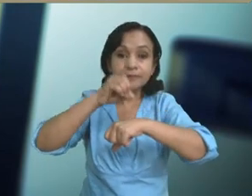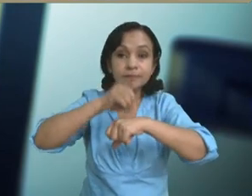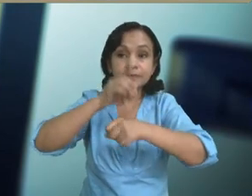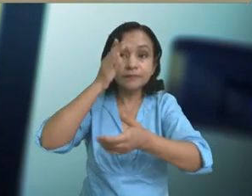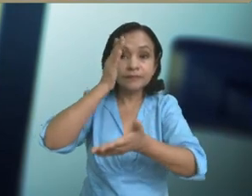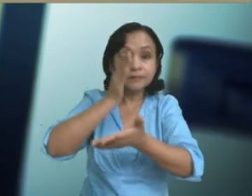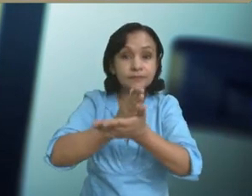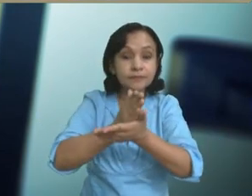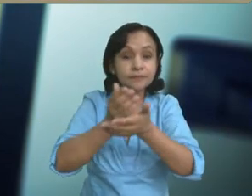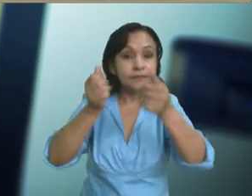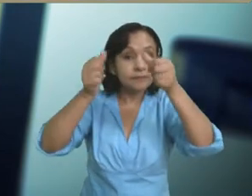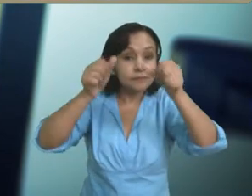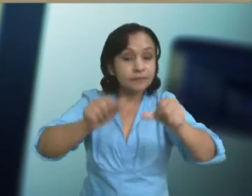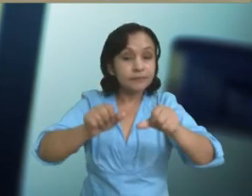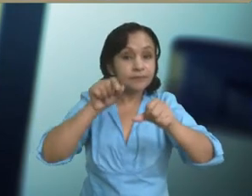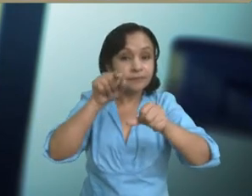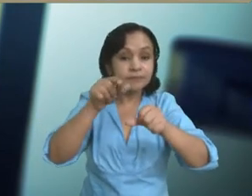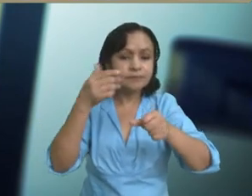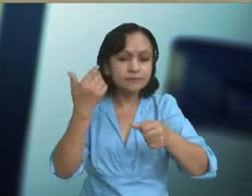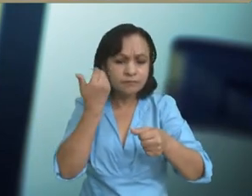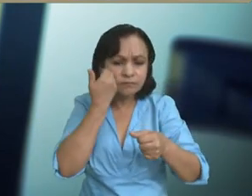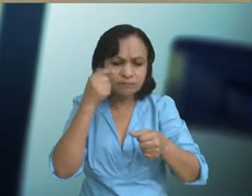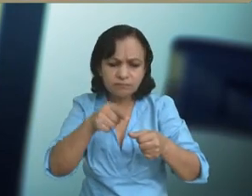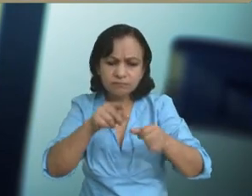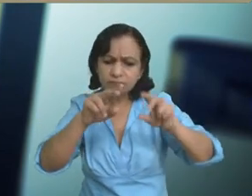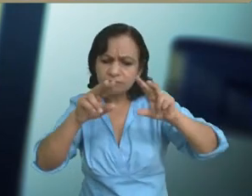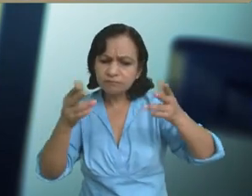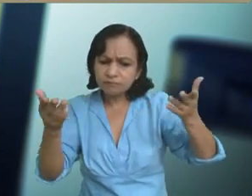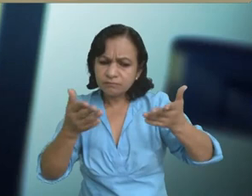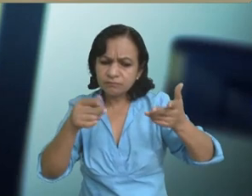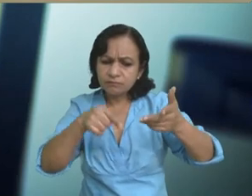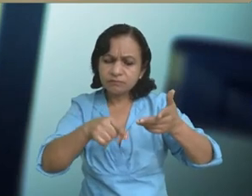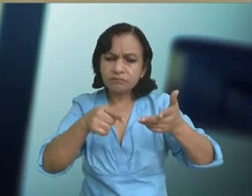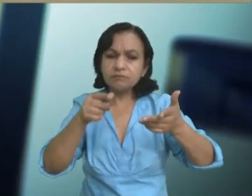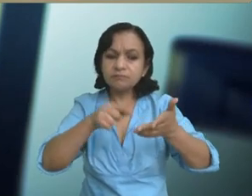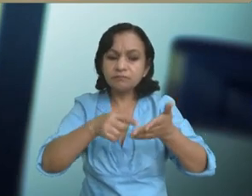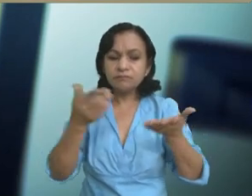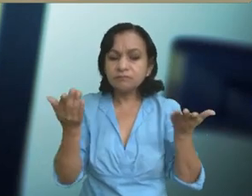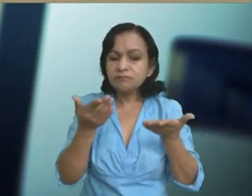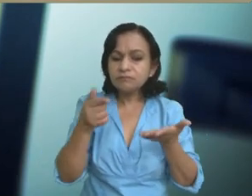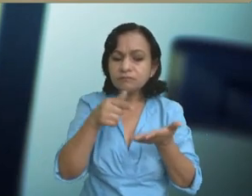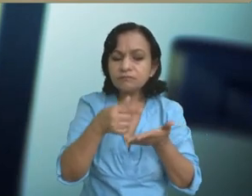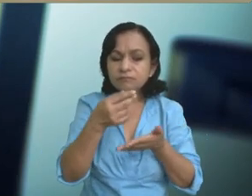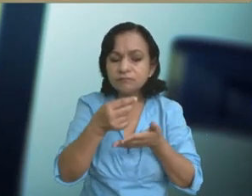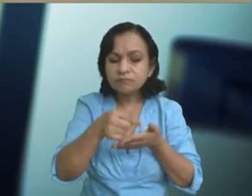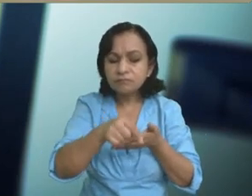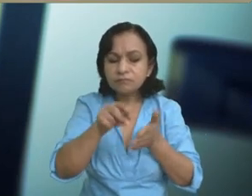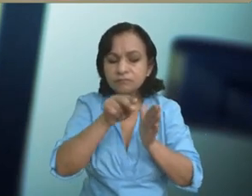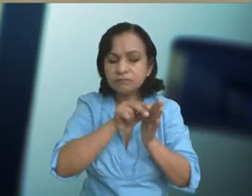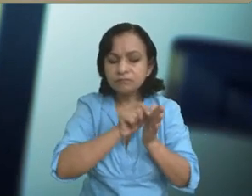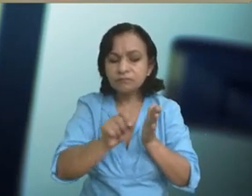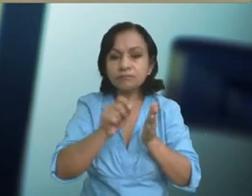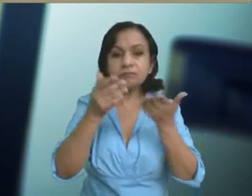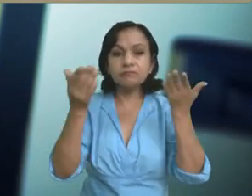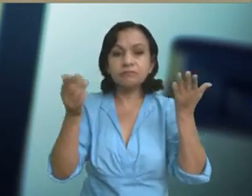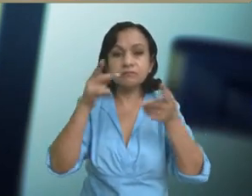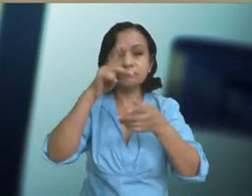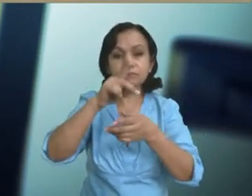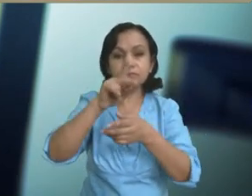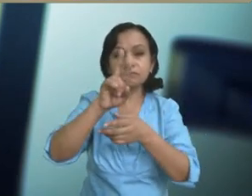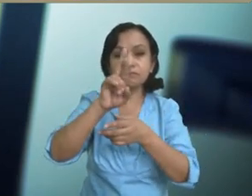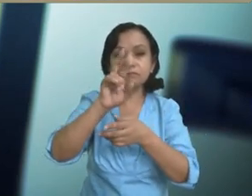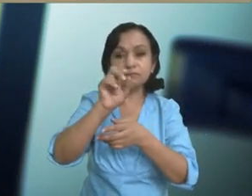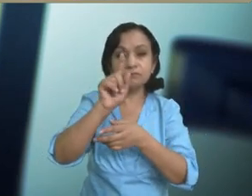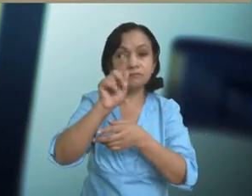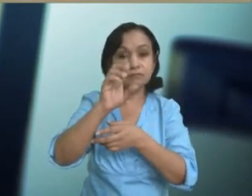de acuerdo a la evolución de la enfermedad, cómo utilizar el medicamento. En este caso, el protocolo, como decía